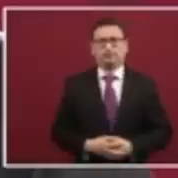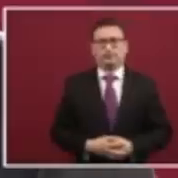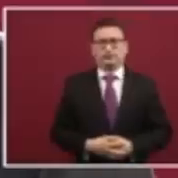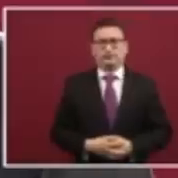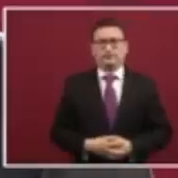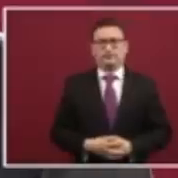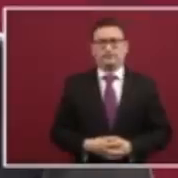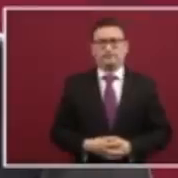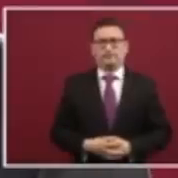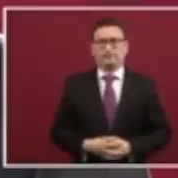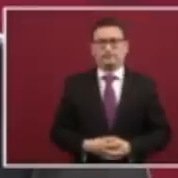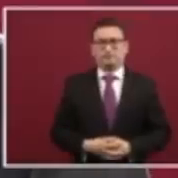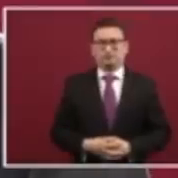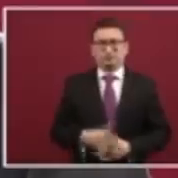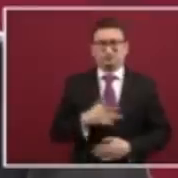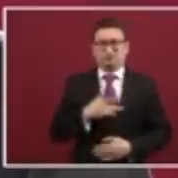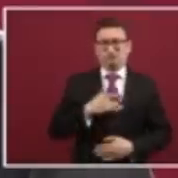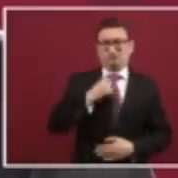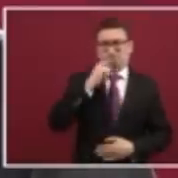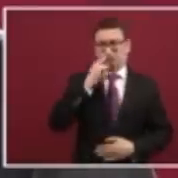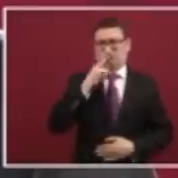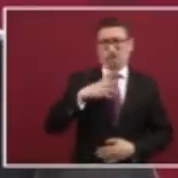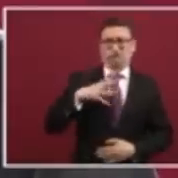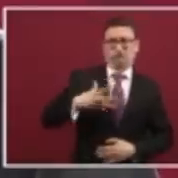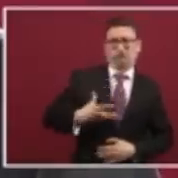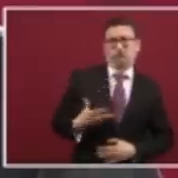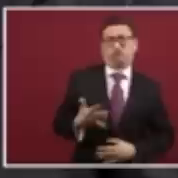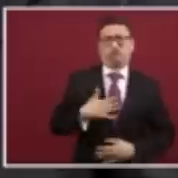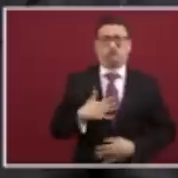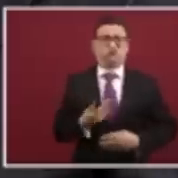Nada de prepotencia.